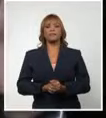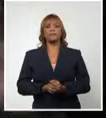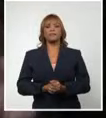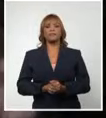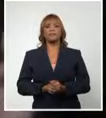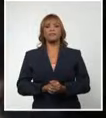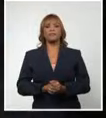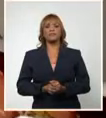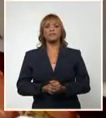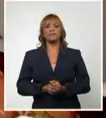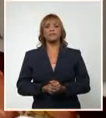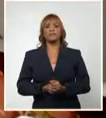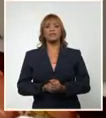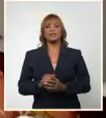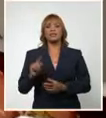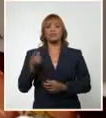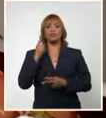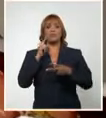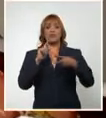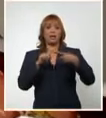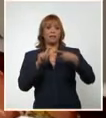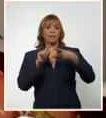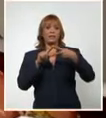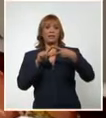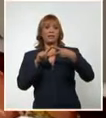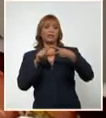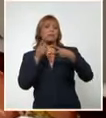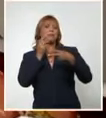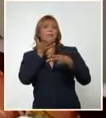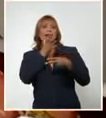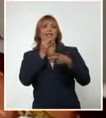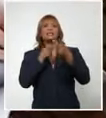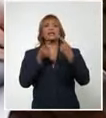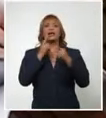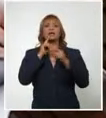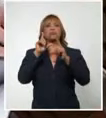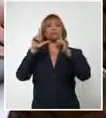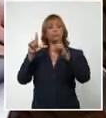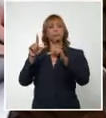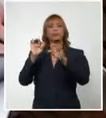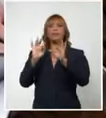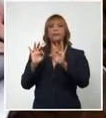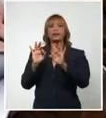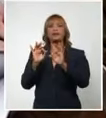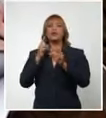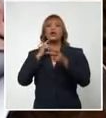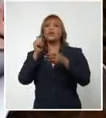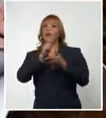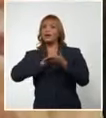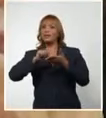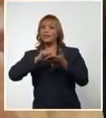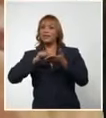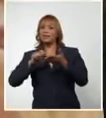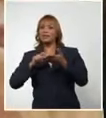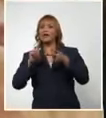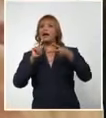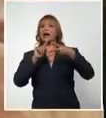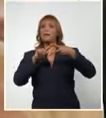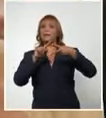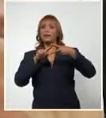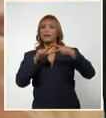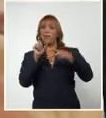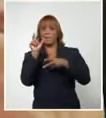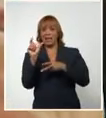atractivo propio, su primer apellido parece el rasgo que lo retrató. Cuando se escriba ese apellido, la